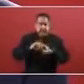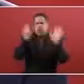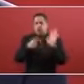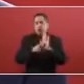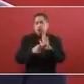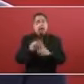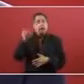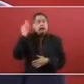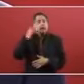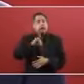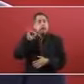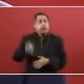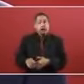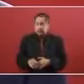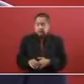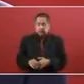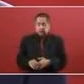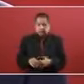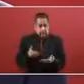se ha hecho